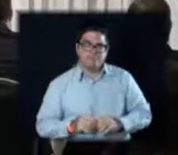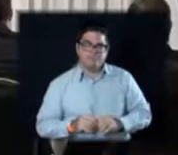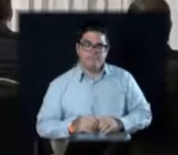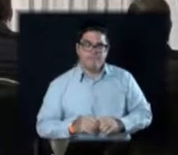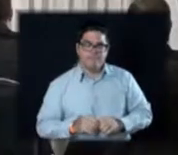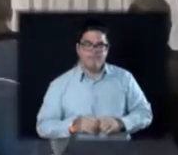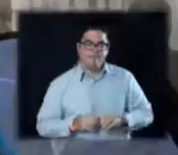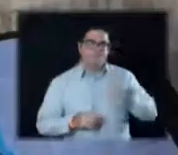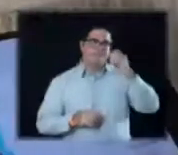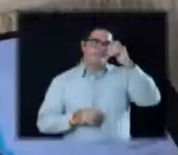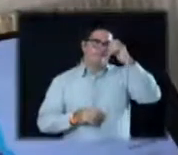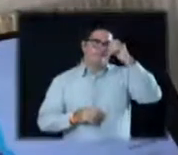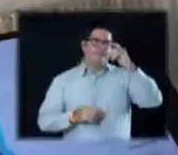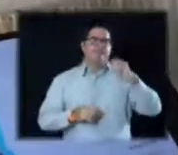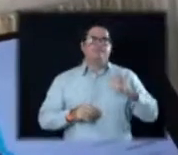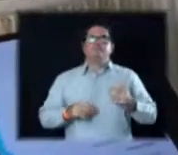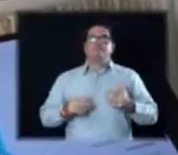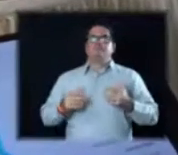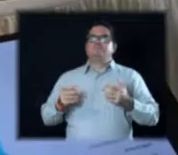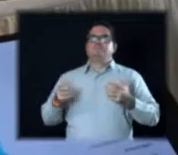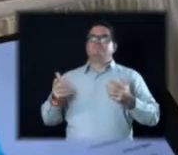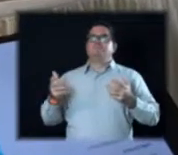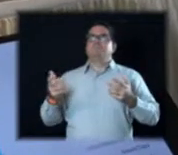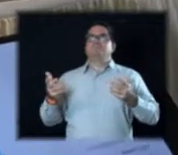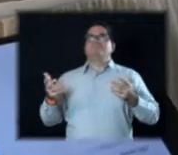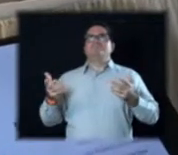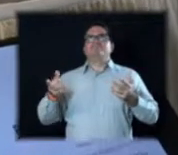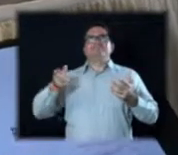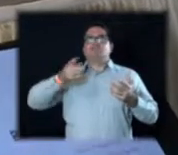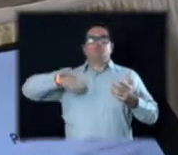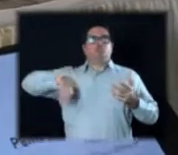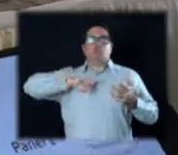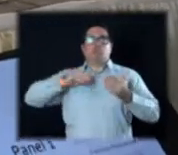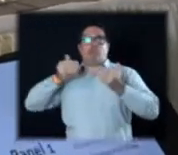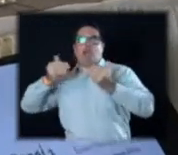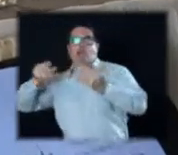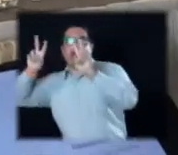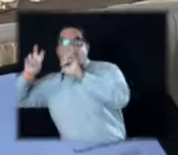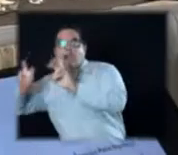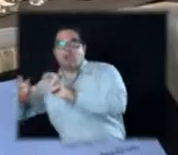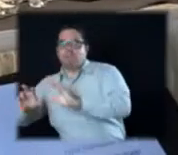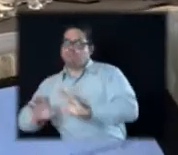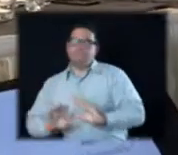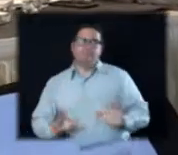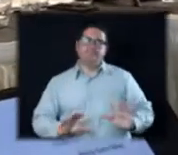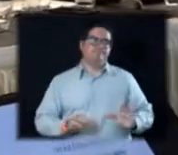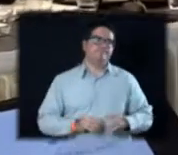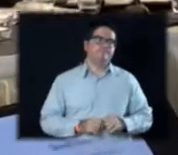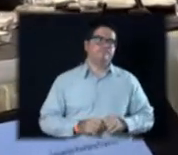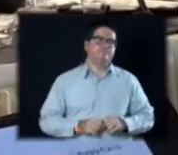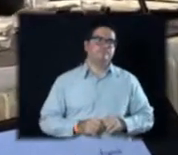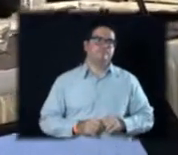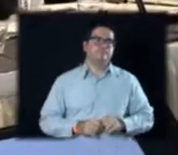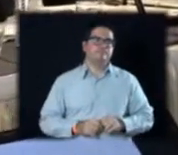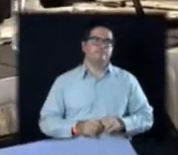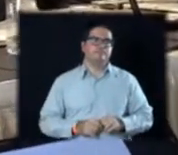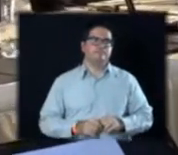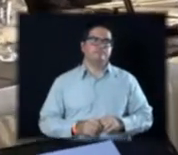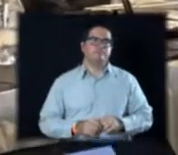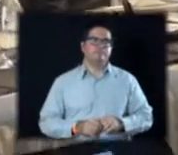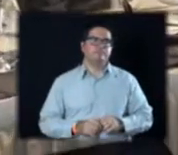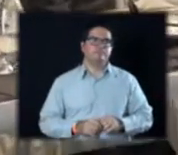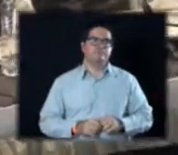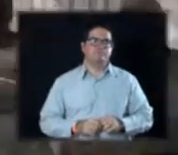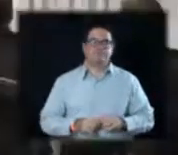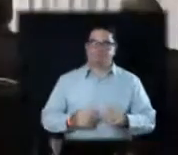Dependiendo del tamaño y lo que necesita. Desde el lado de la Hacienda no hacemos eso. De AFAF es